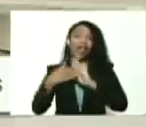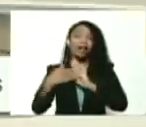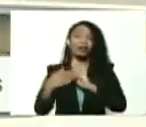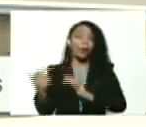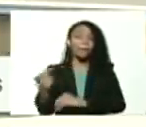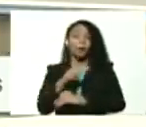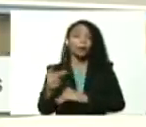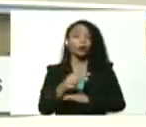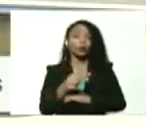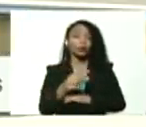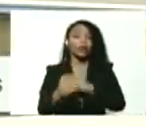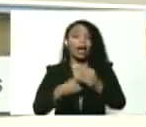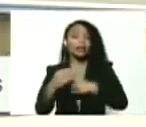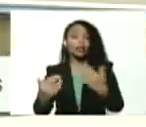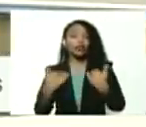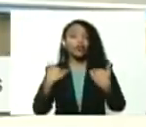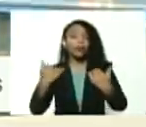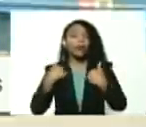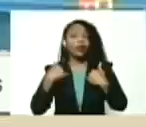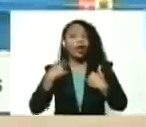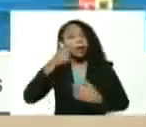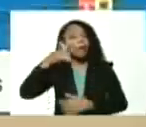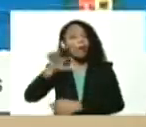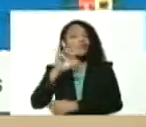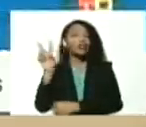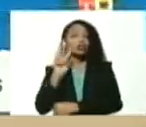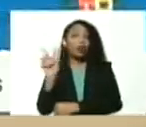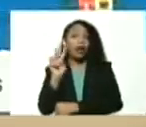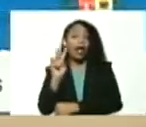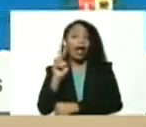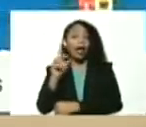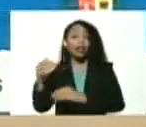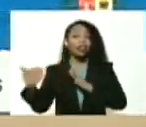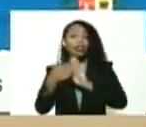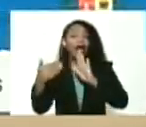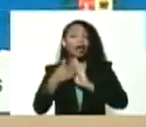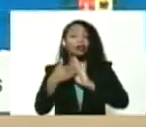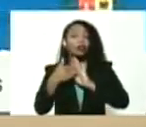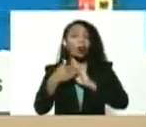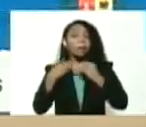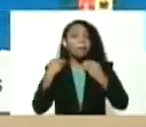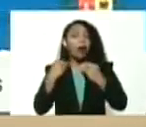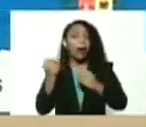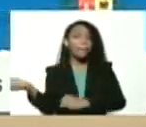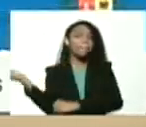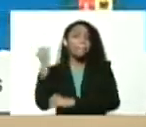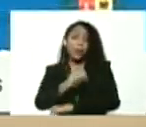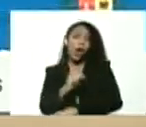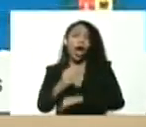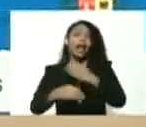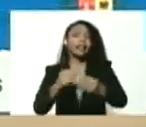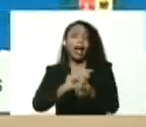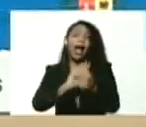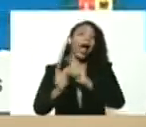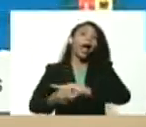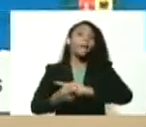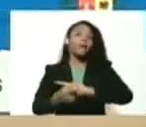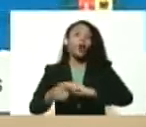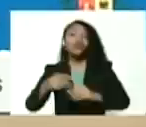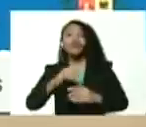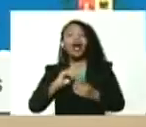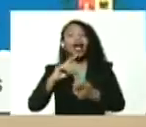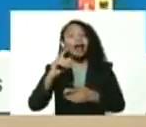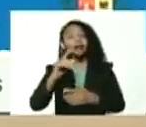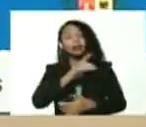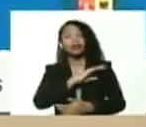colateral. El sufrimiento del pueblo de Venezuela es el daño colateral para derrocar y hacer un cambio de régimen en Venezuela, y es